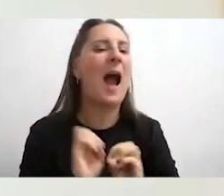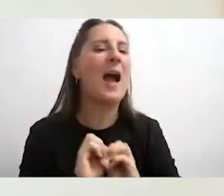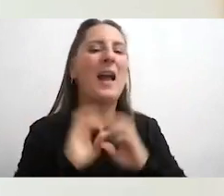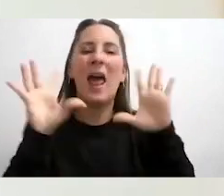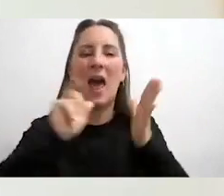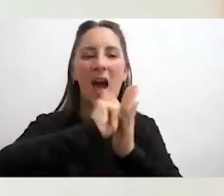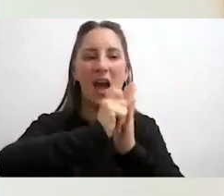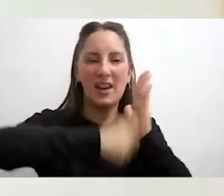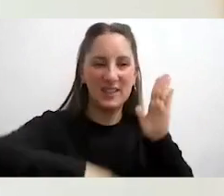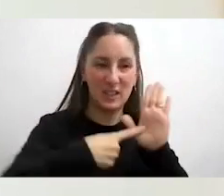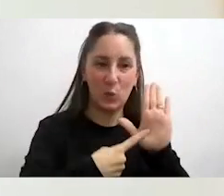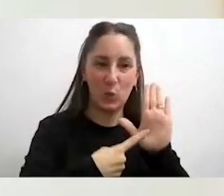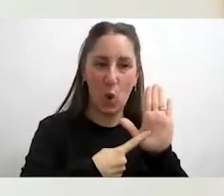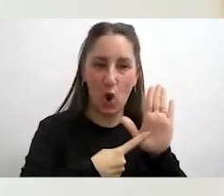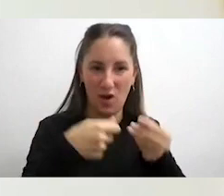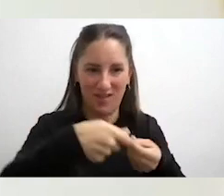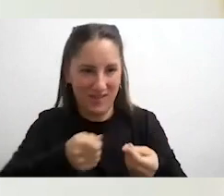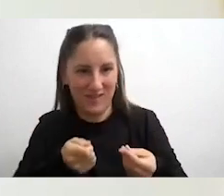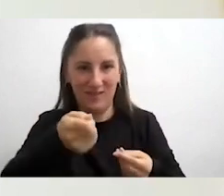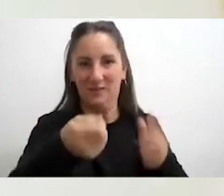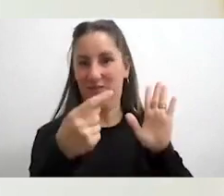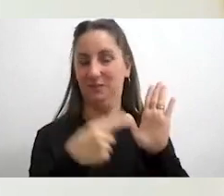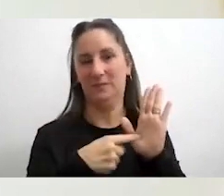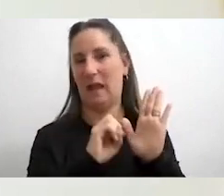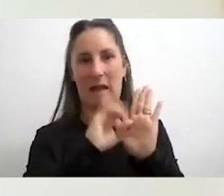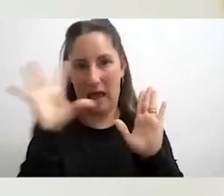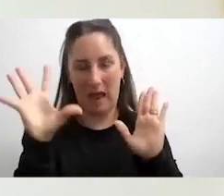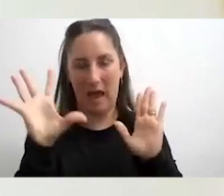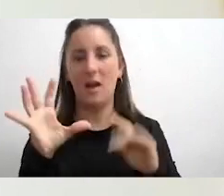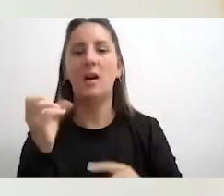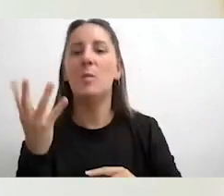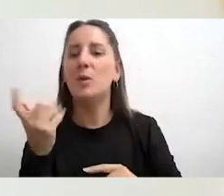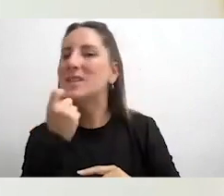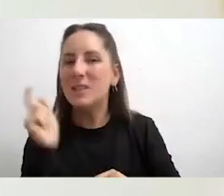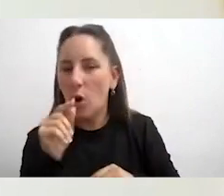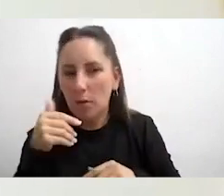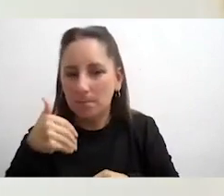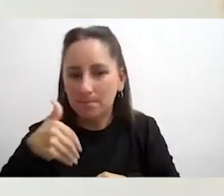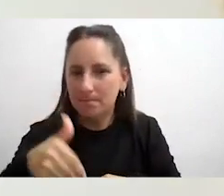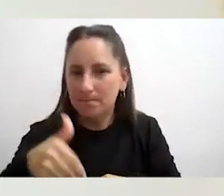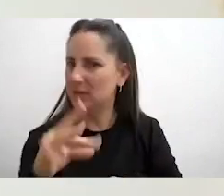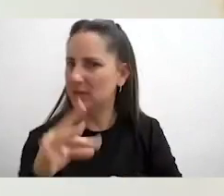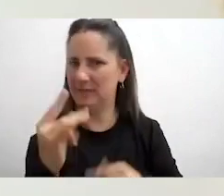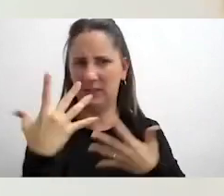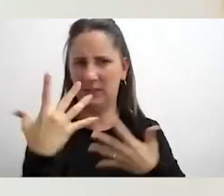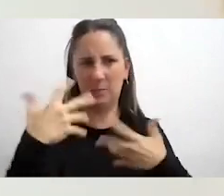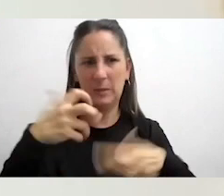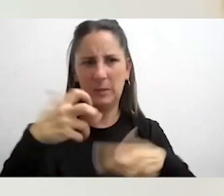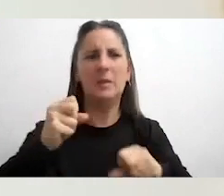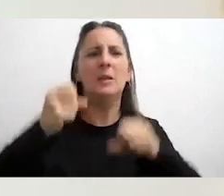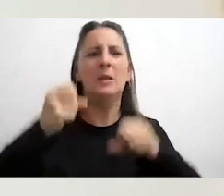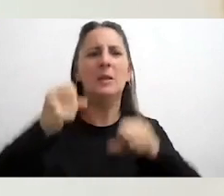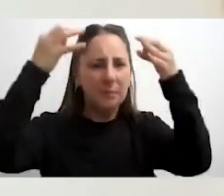no es imposible que se pueda llegar a determinar. Si no hay fehacientemente en el recibo algo que